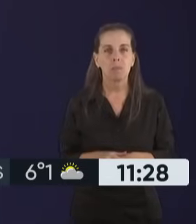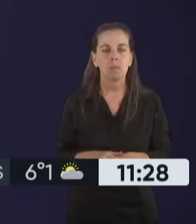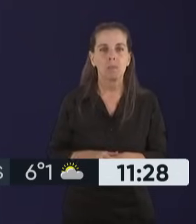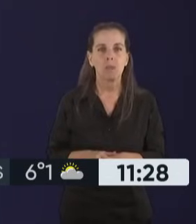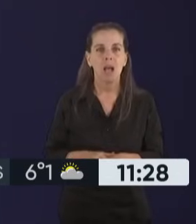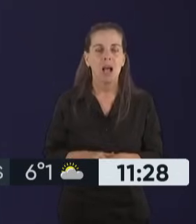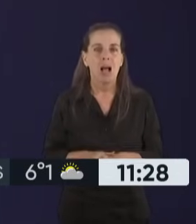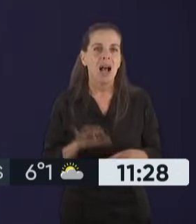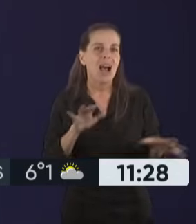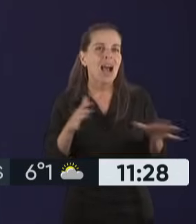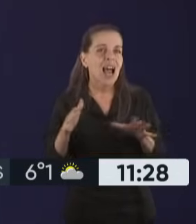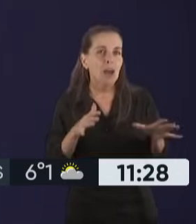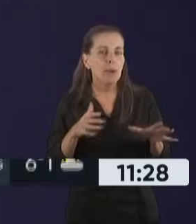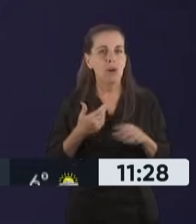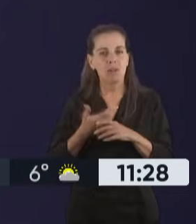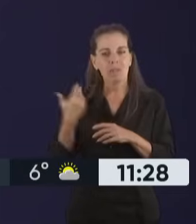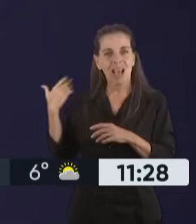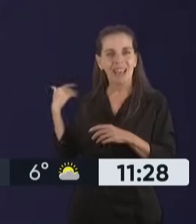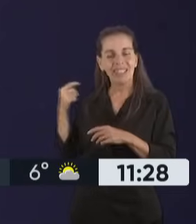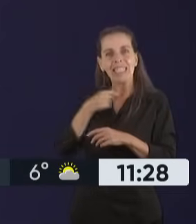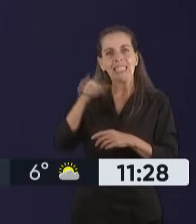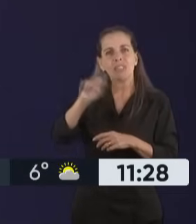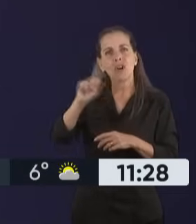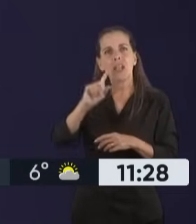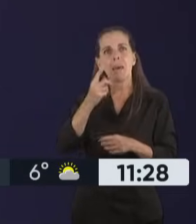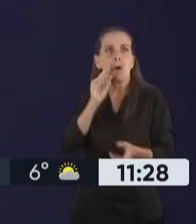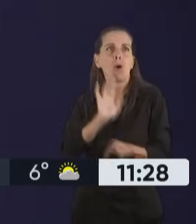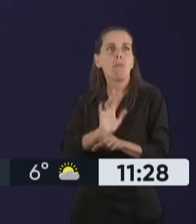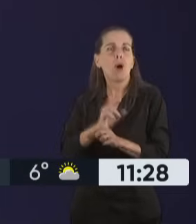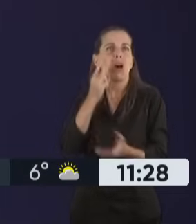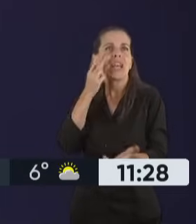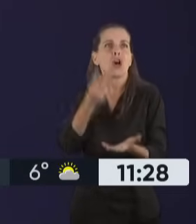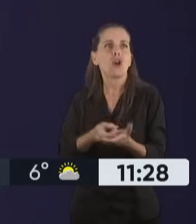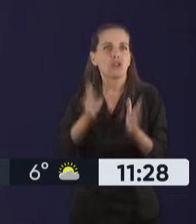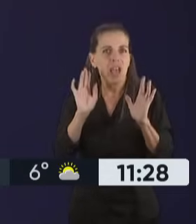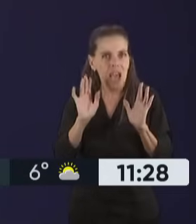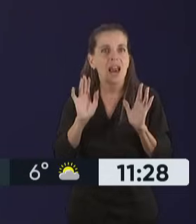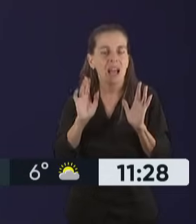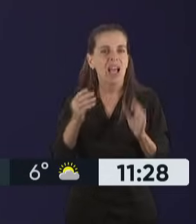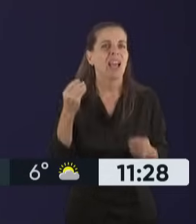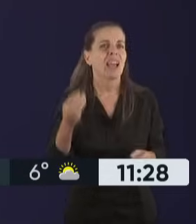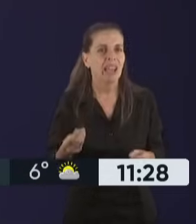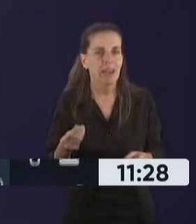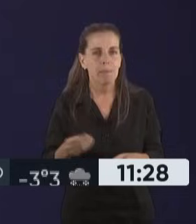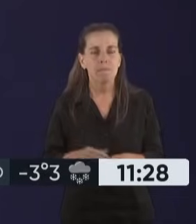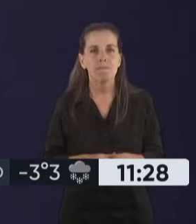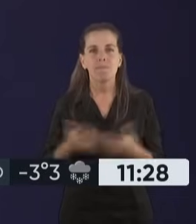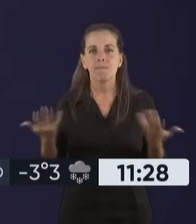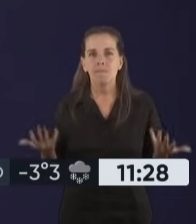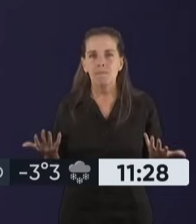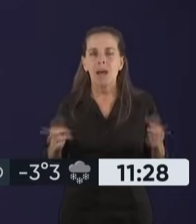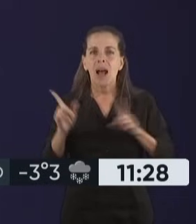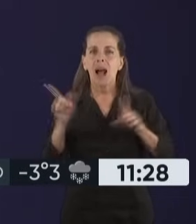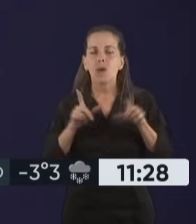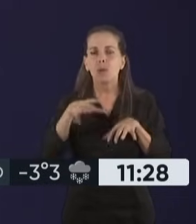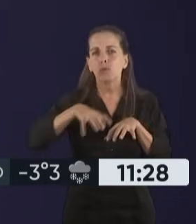queríamos ver, no queríamos asumir, porque verlo veíamos, pero no queríamos asumir, era que determinado sector de